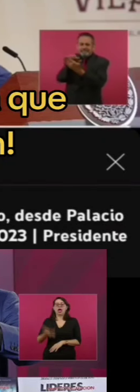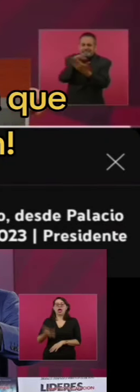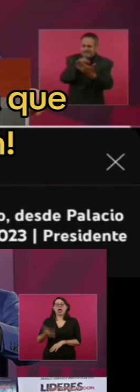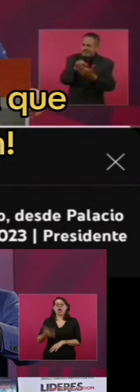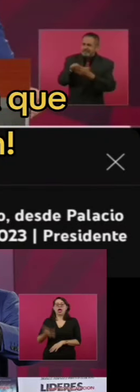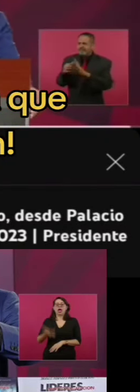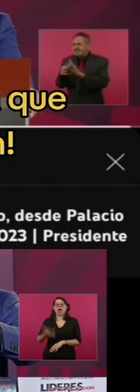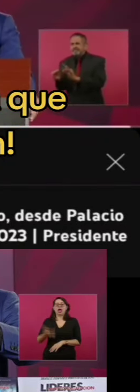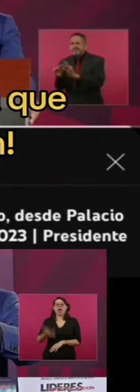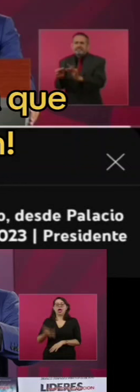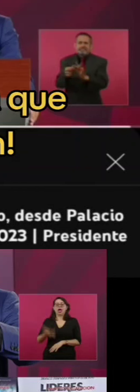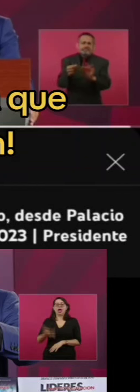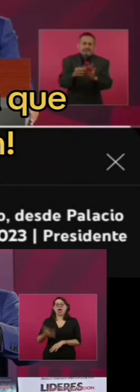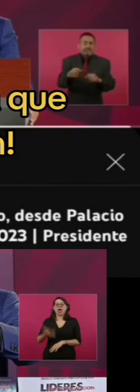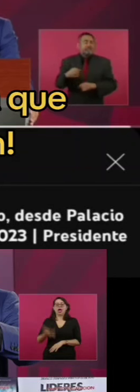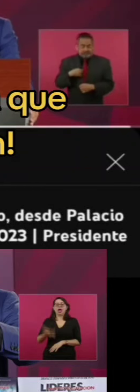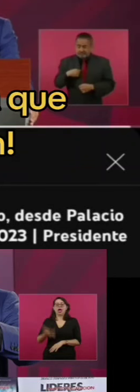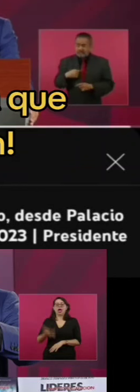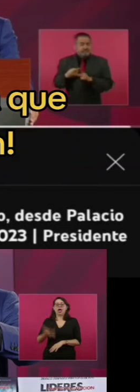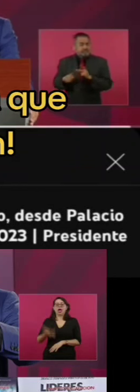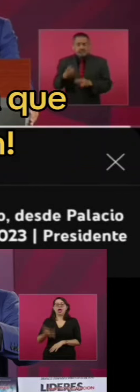Yo empecé